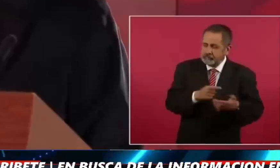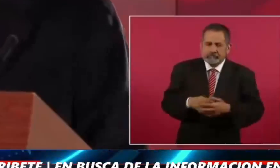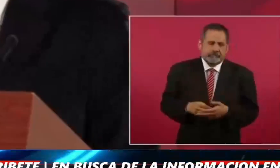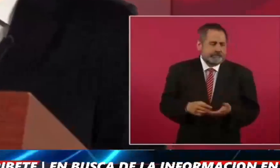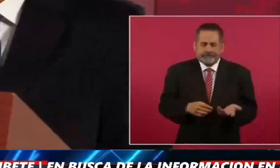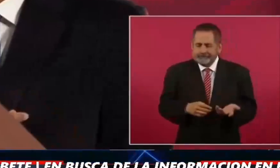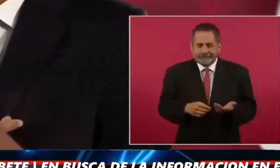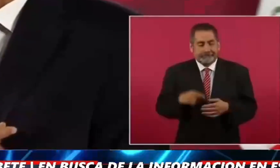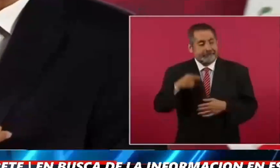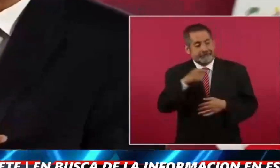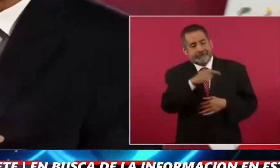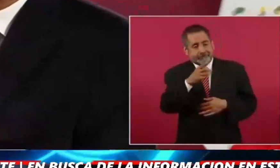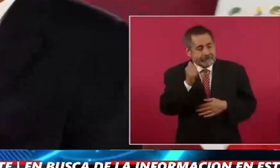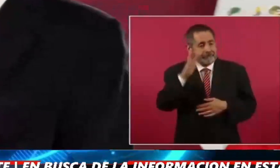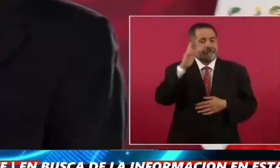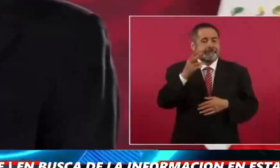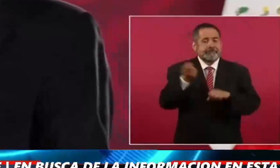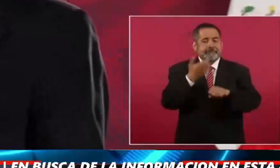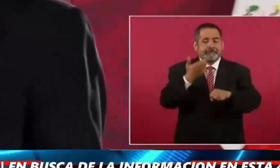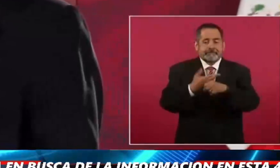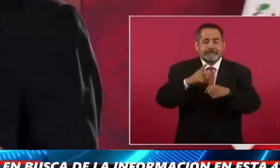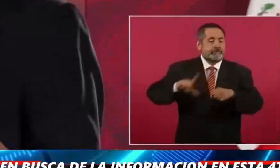cuando él era secretario de Gobernación